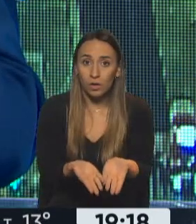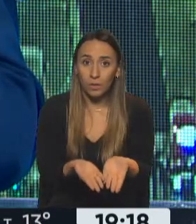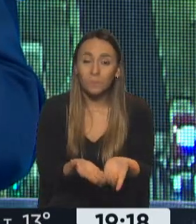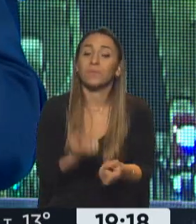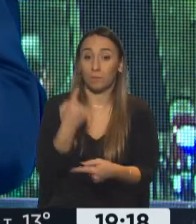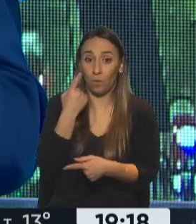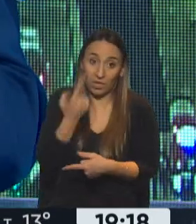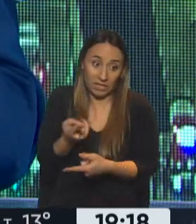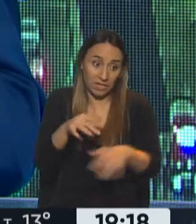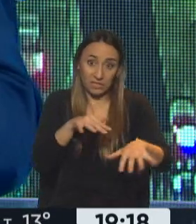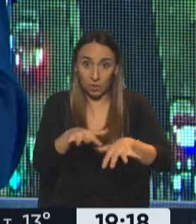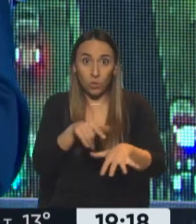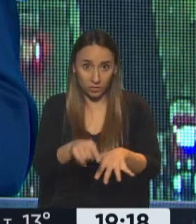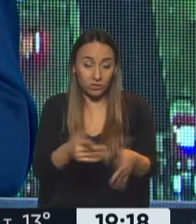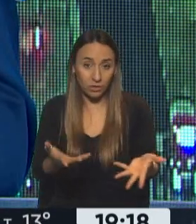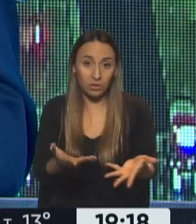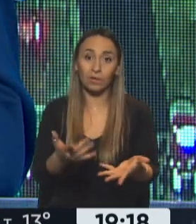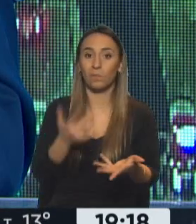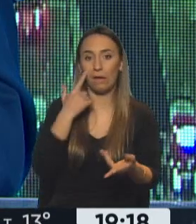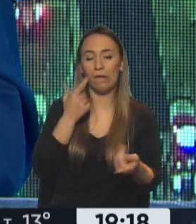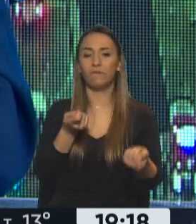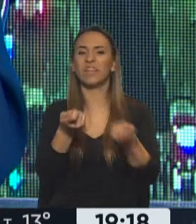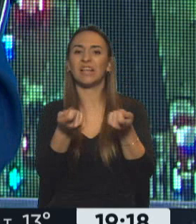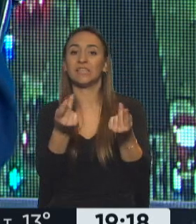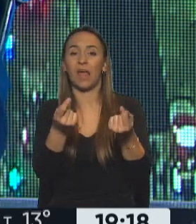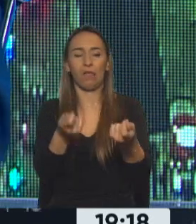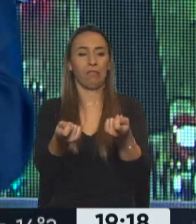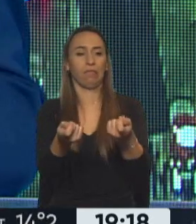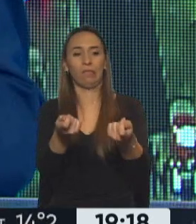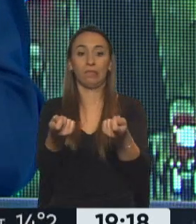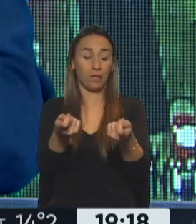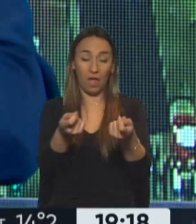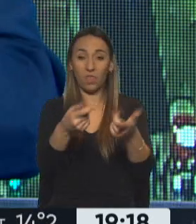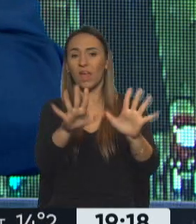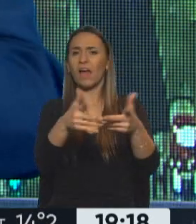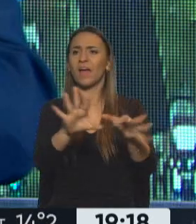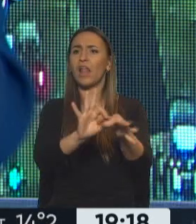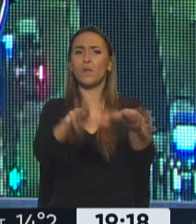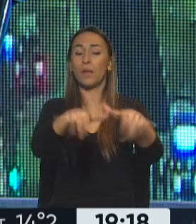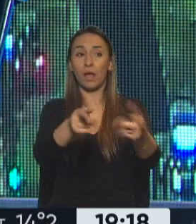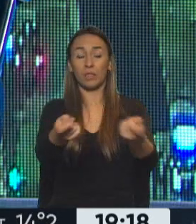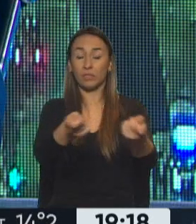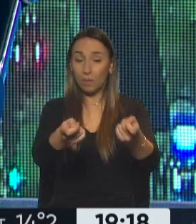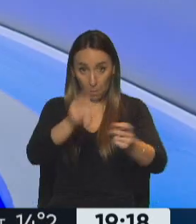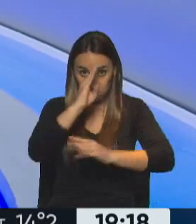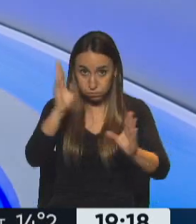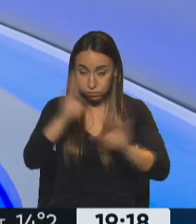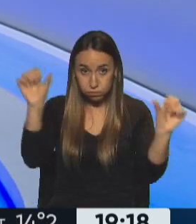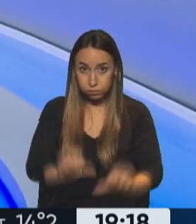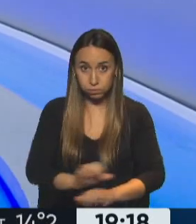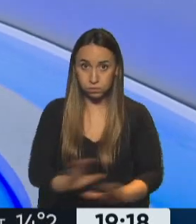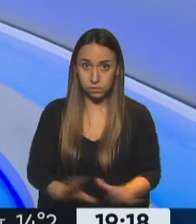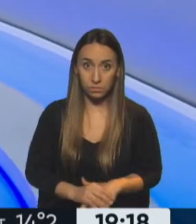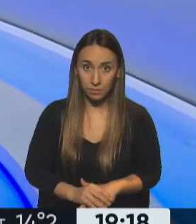un sistema que apuesta a la especulación financiera. Bueno, y explotó todo. ¿Y hoy qué desafío